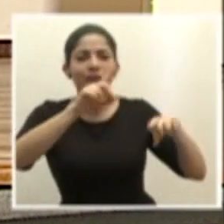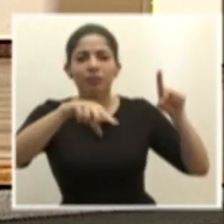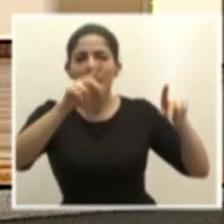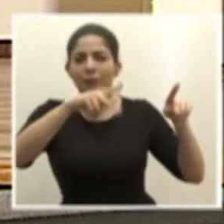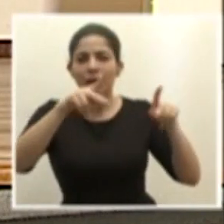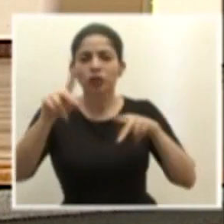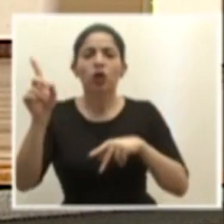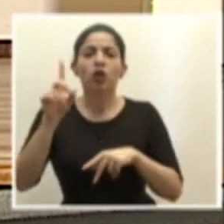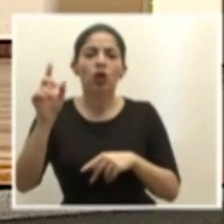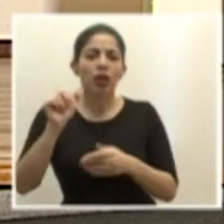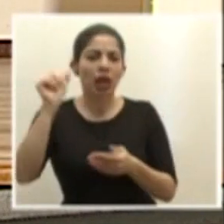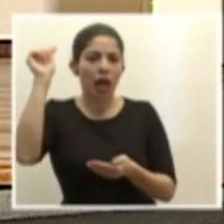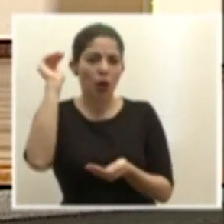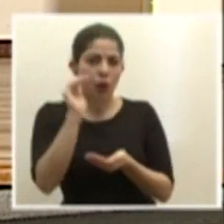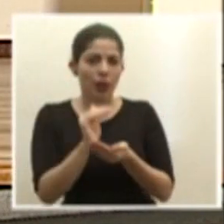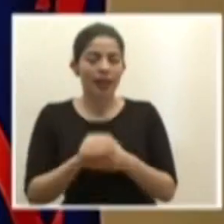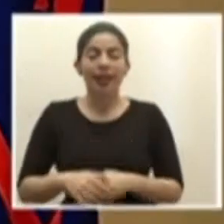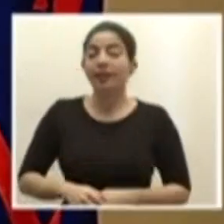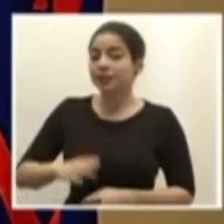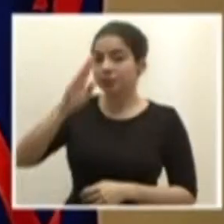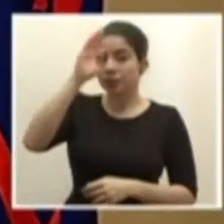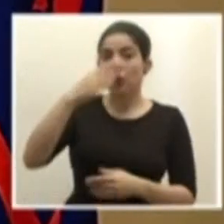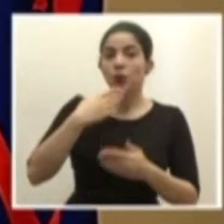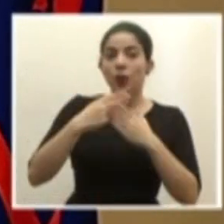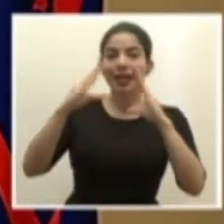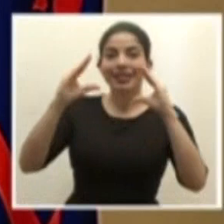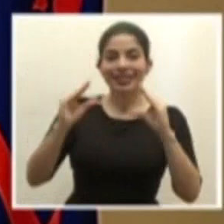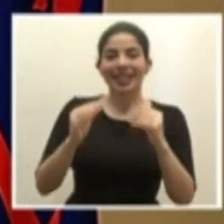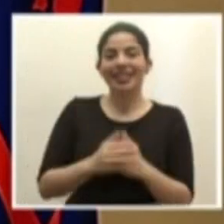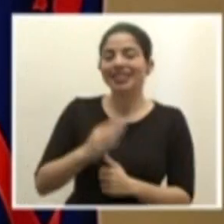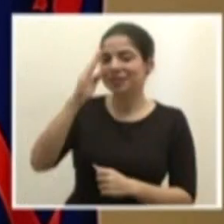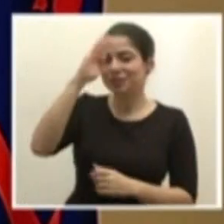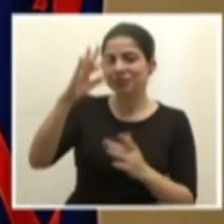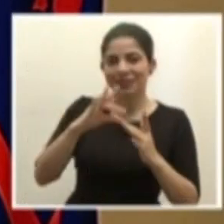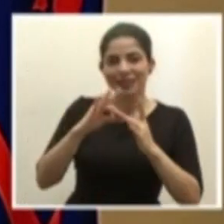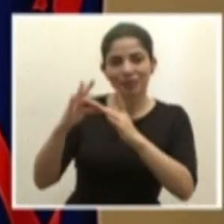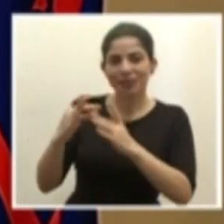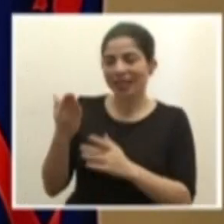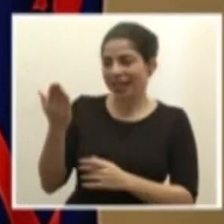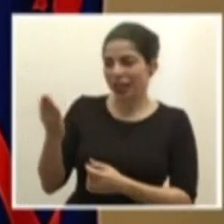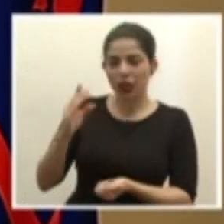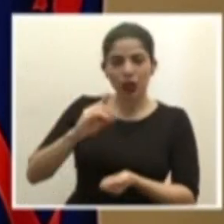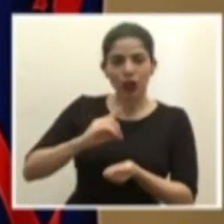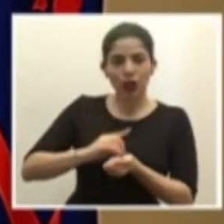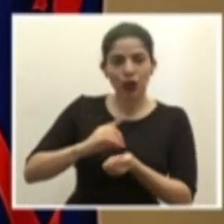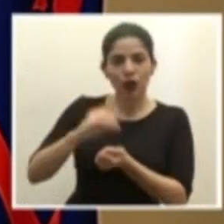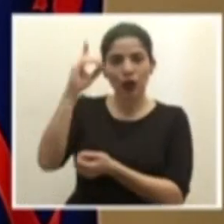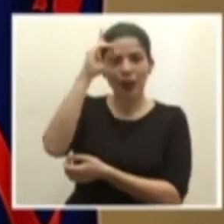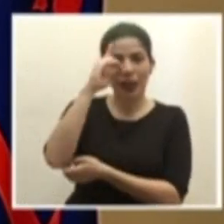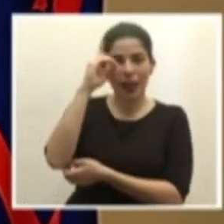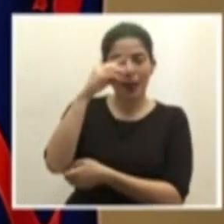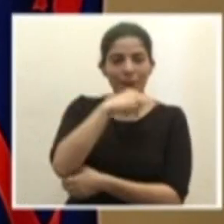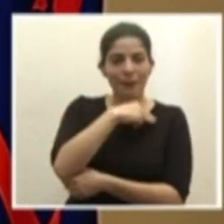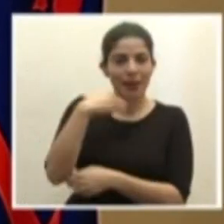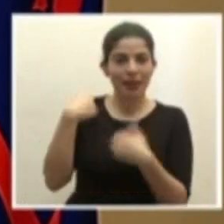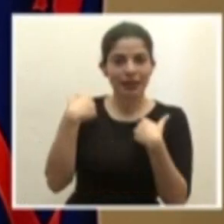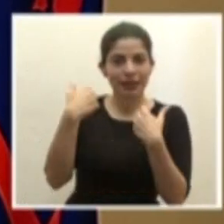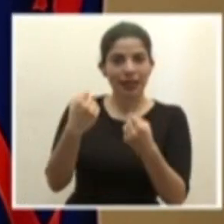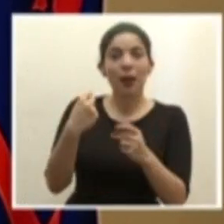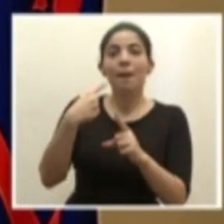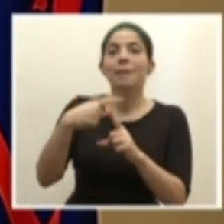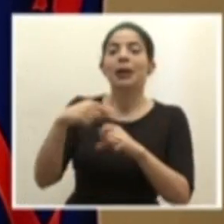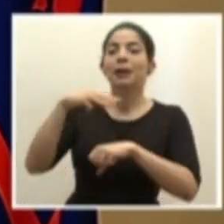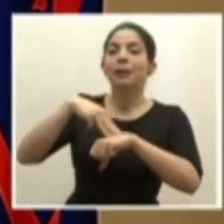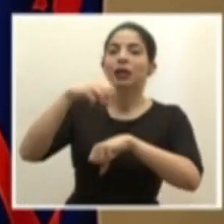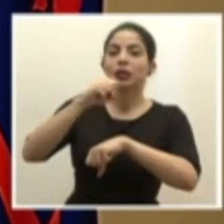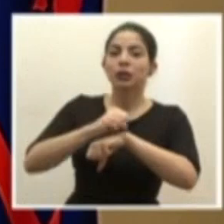Alajuelita. Muy buenas tardes. Un saludo muy especial al doctor Daniel Salas, ministro de Salud, y a don